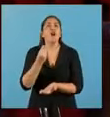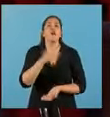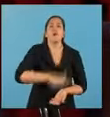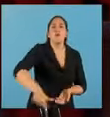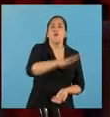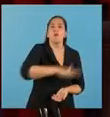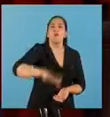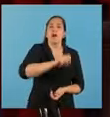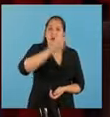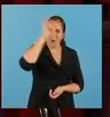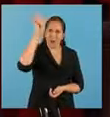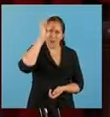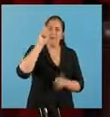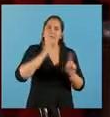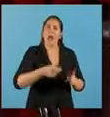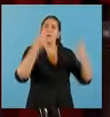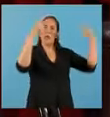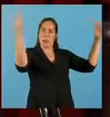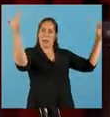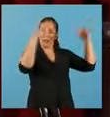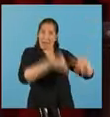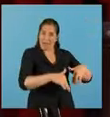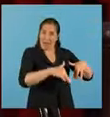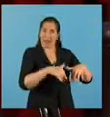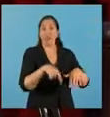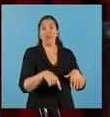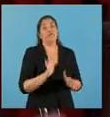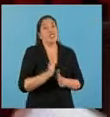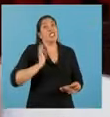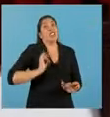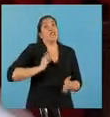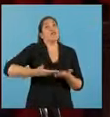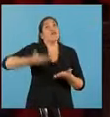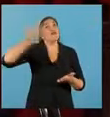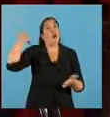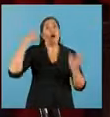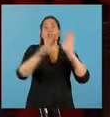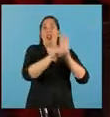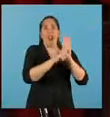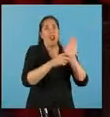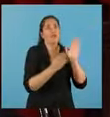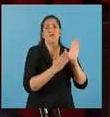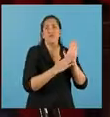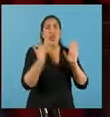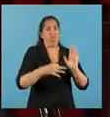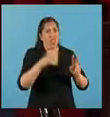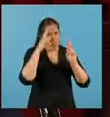y de las comunidades de migrantes, tal como lo establece nuestra historia y nuestra legislación.